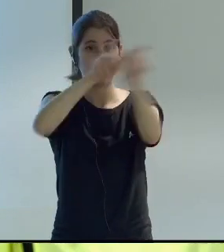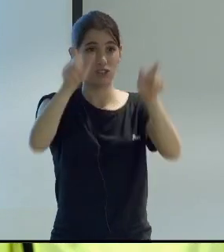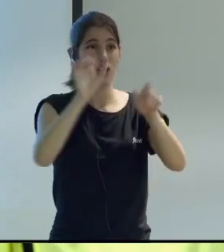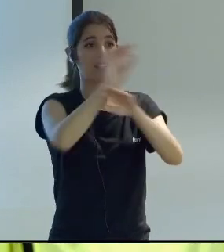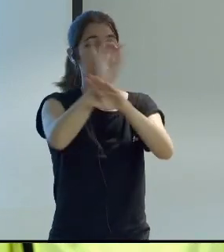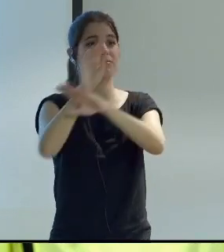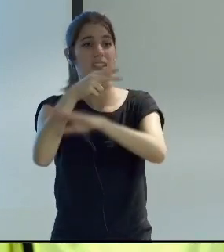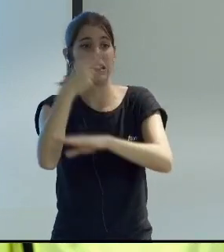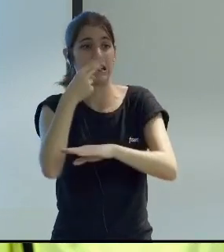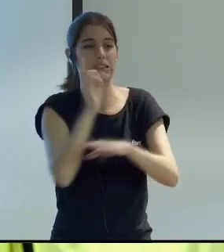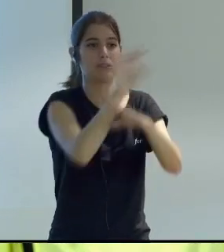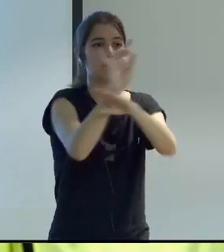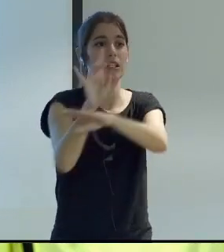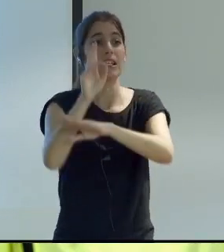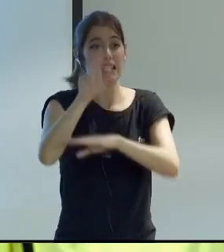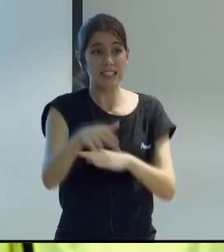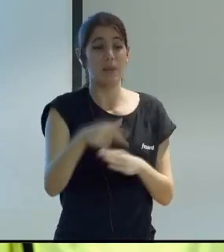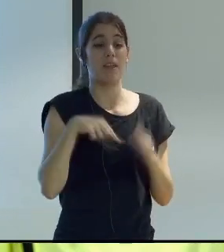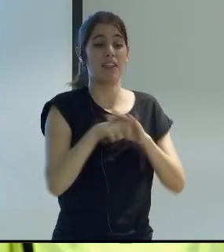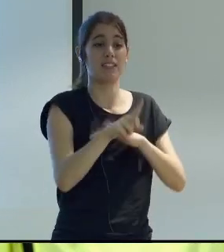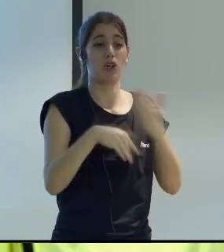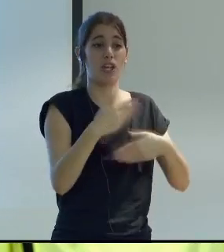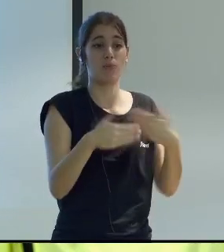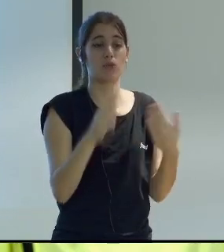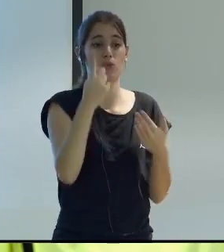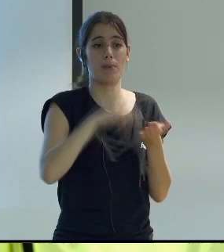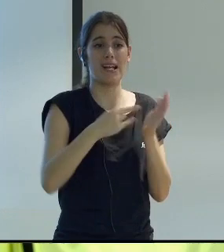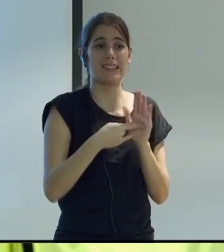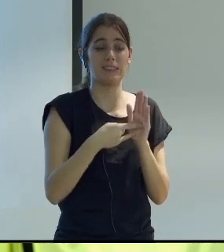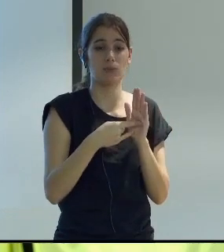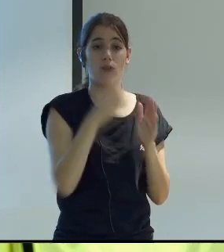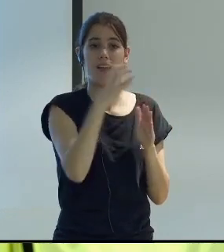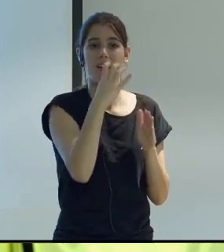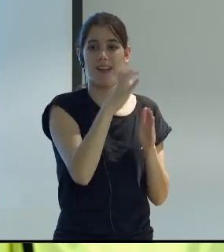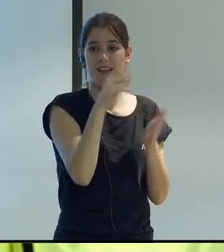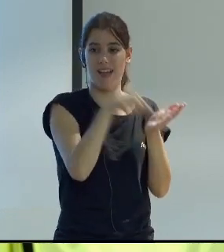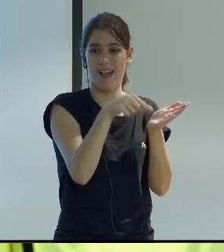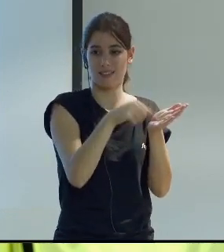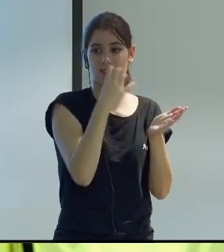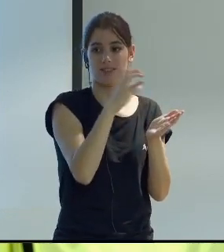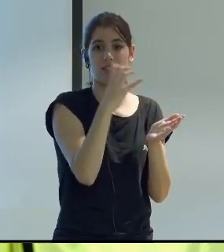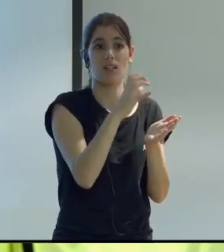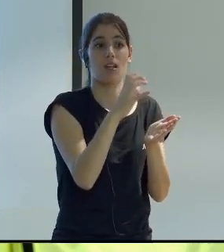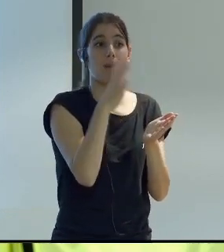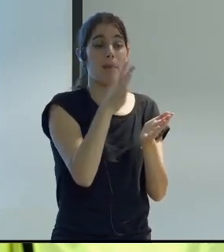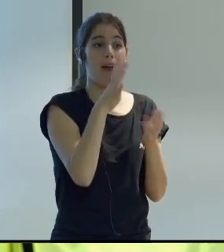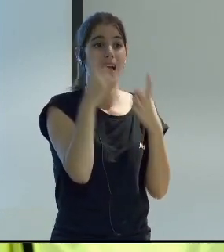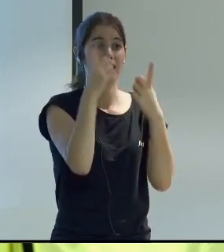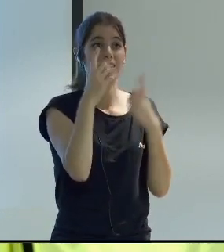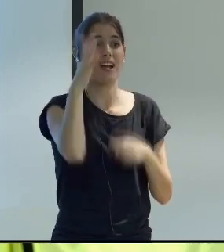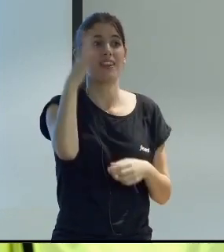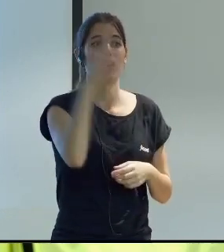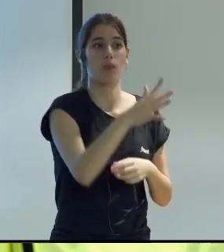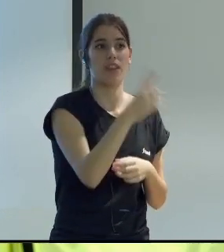interesadas en el tema y también estamos desarrollando un mecanismo de quejas para poder denunciar